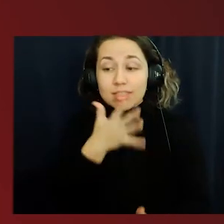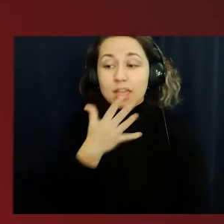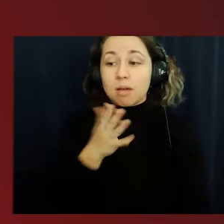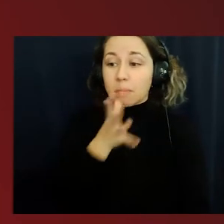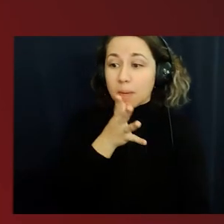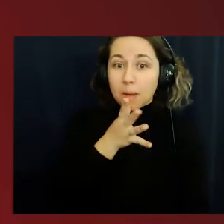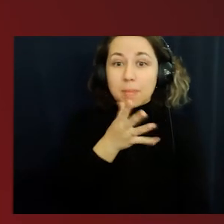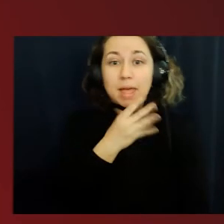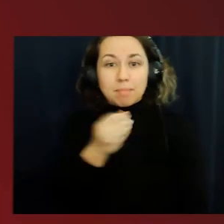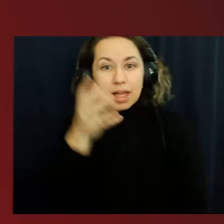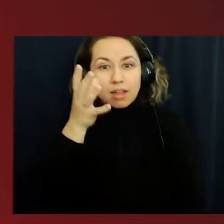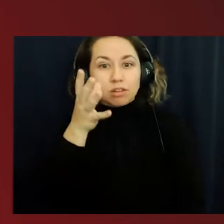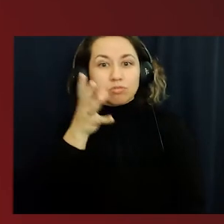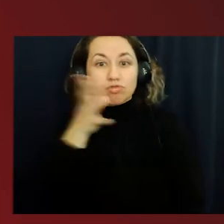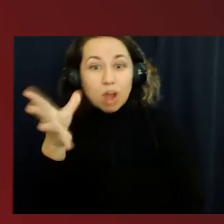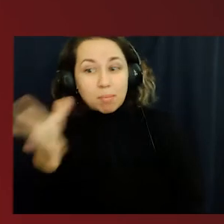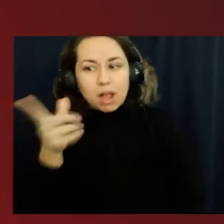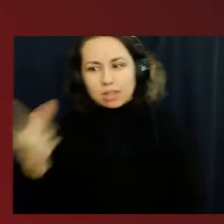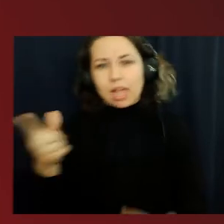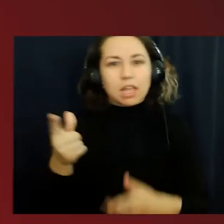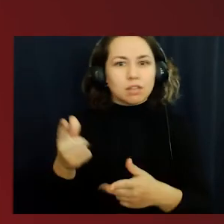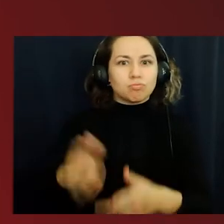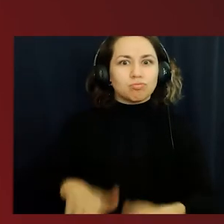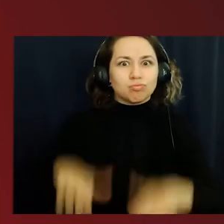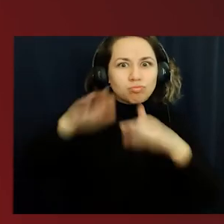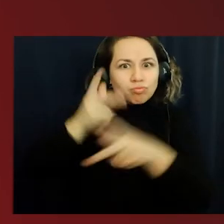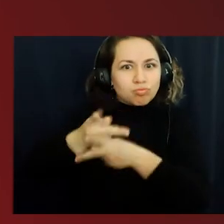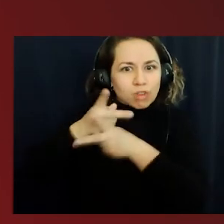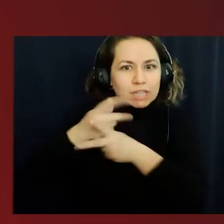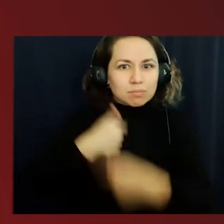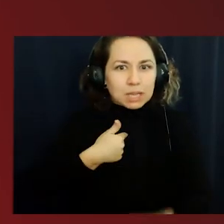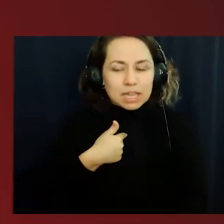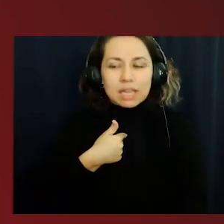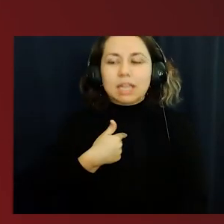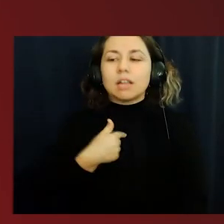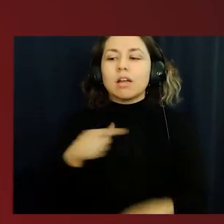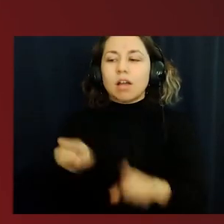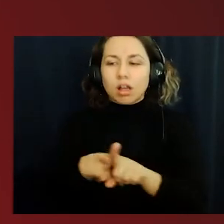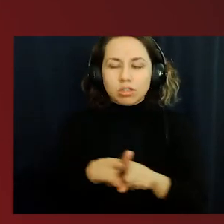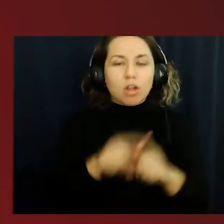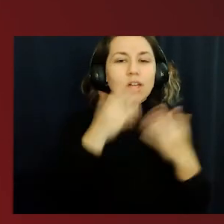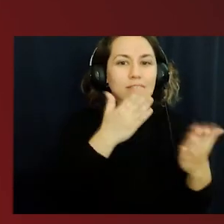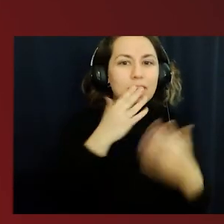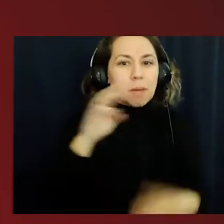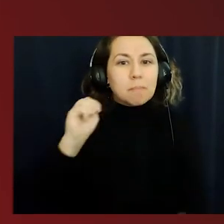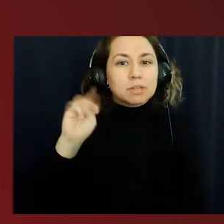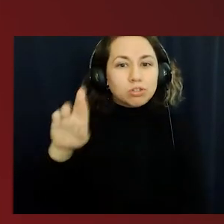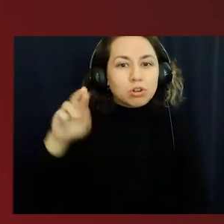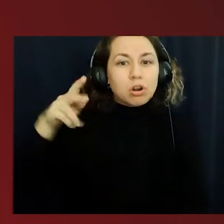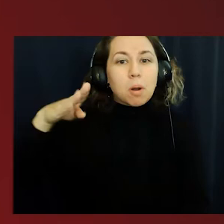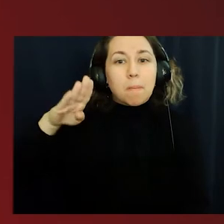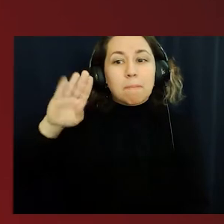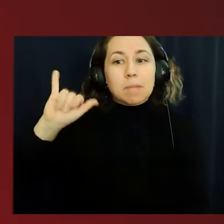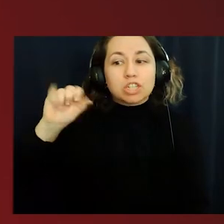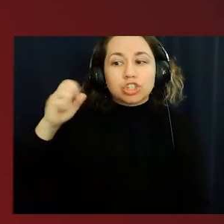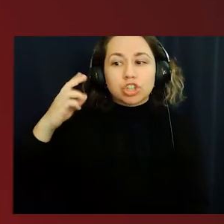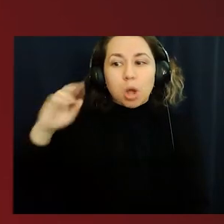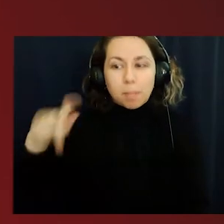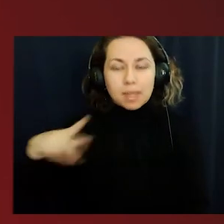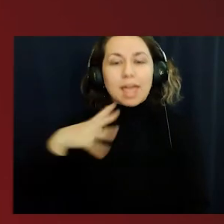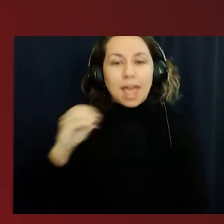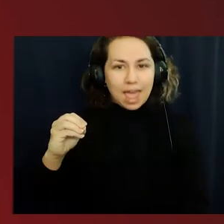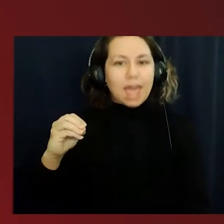tutor, que hizo mucho por criarme, y agradezco al señor Bishop, al doctor Alfonso Álvarez, quienes me apoyaron en